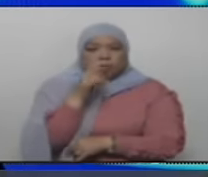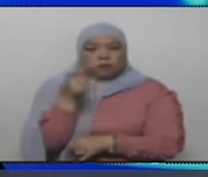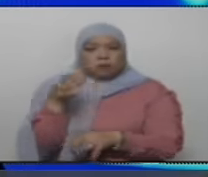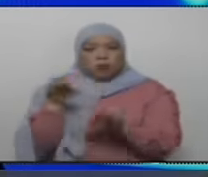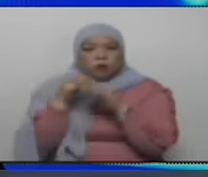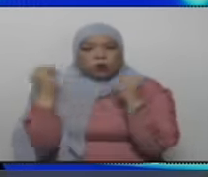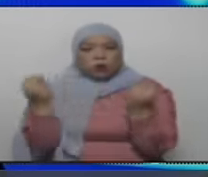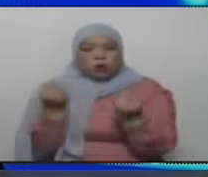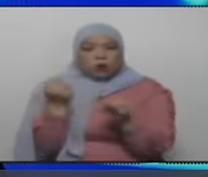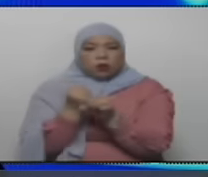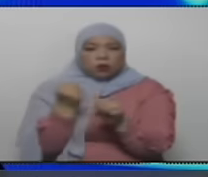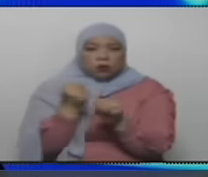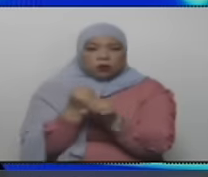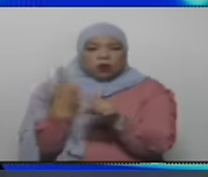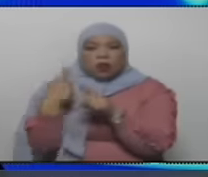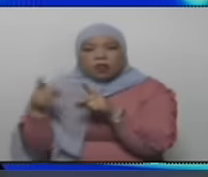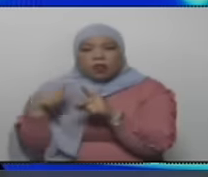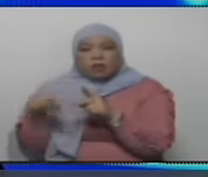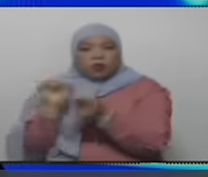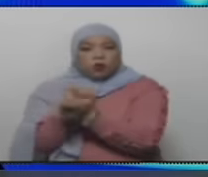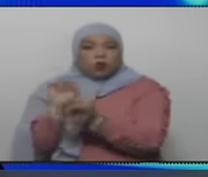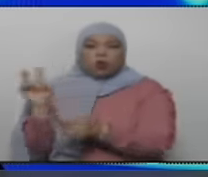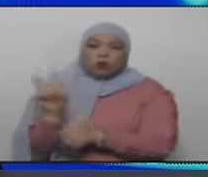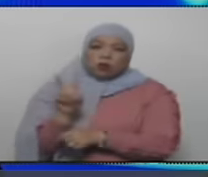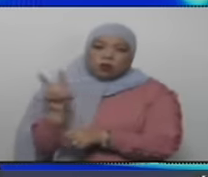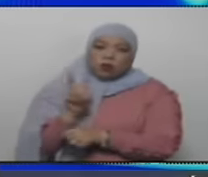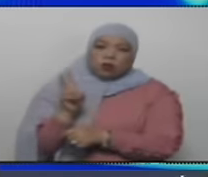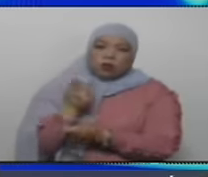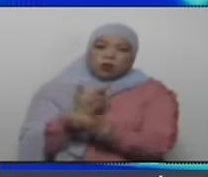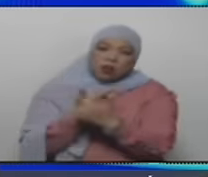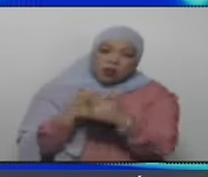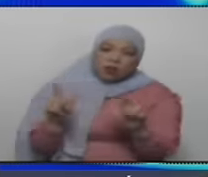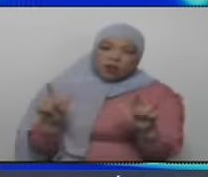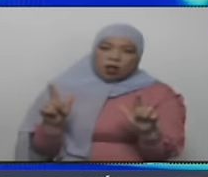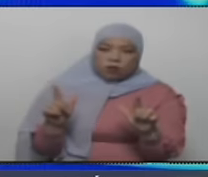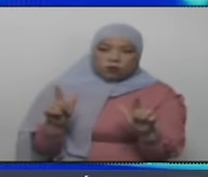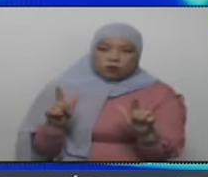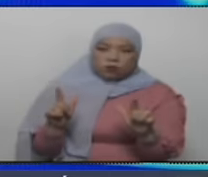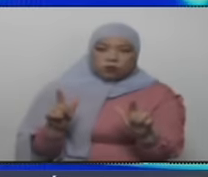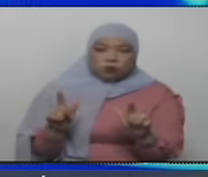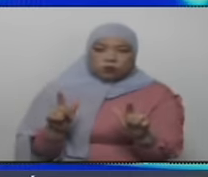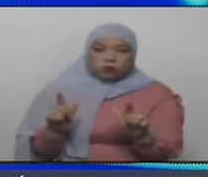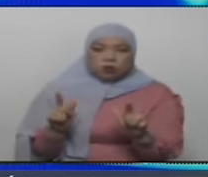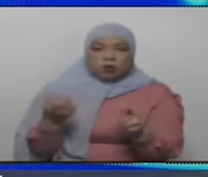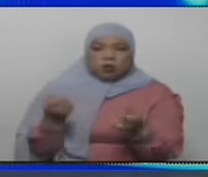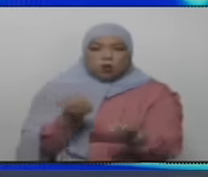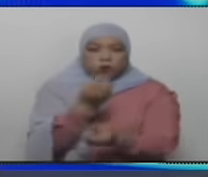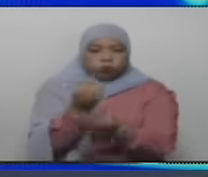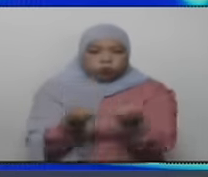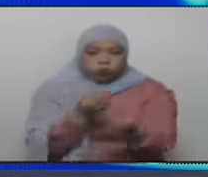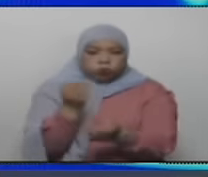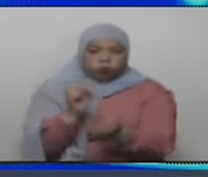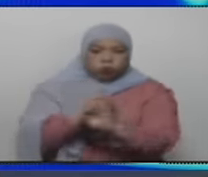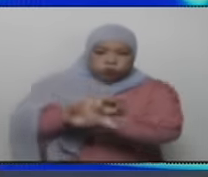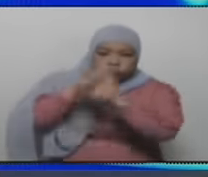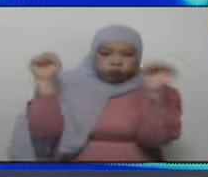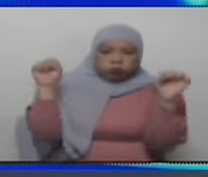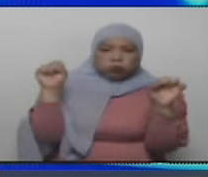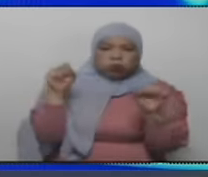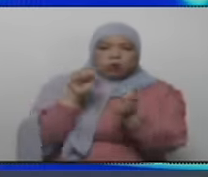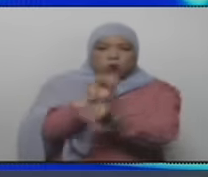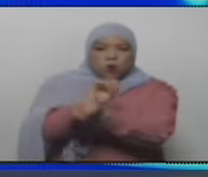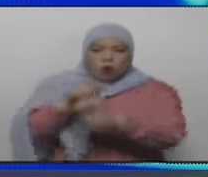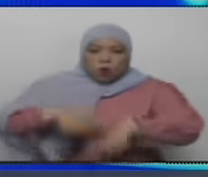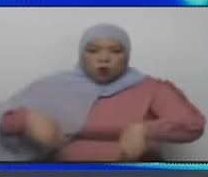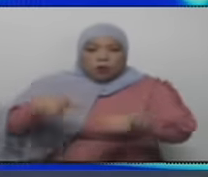operación en varias cárceles del país para liberar, iban a colocar explosivos en sitios de las cárceles